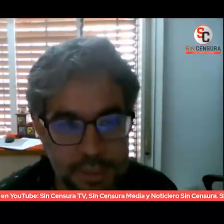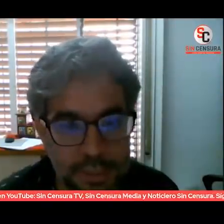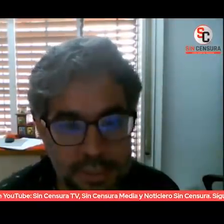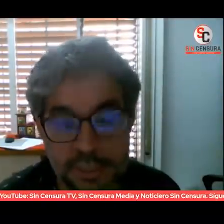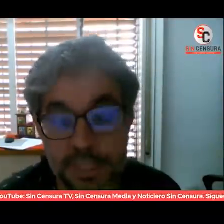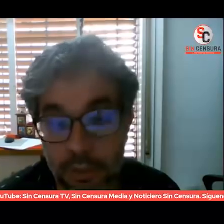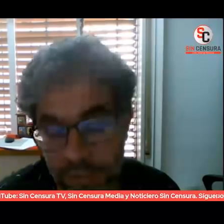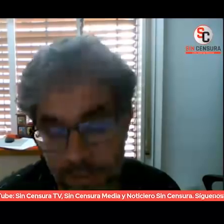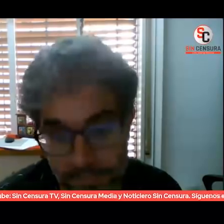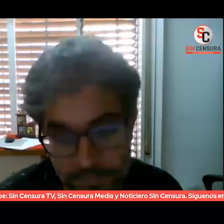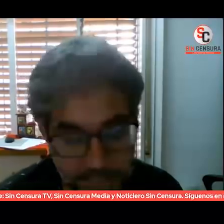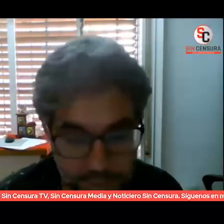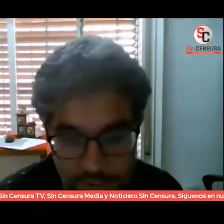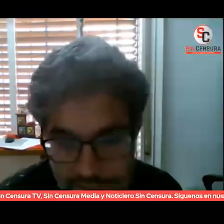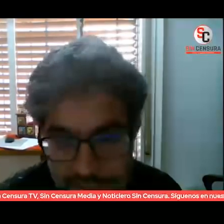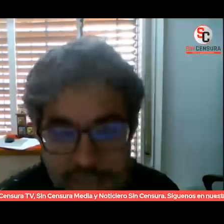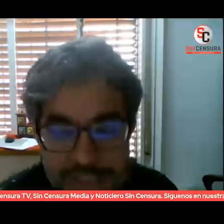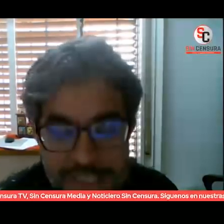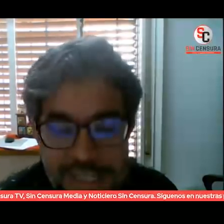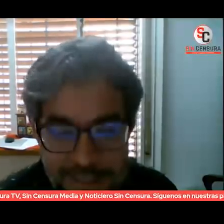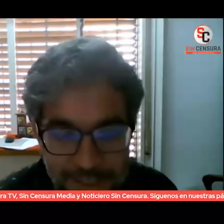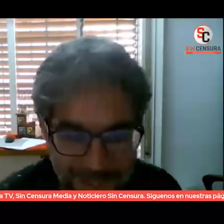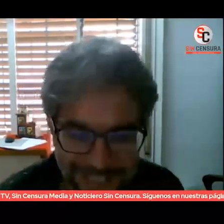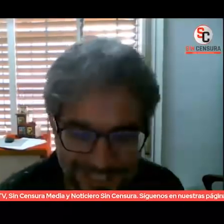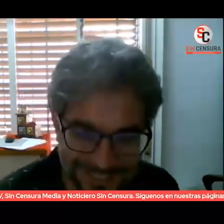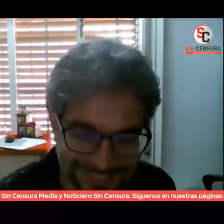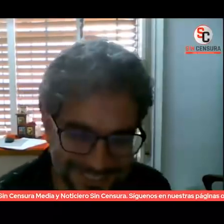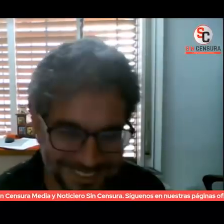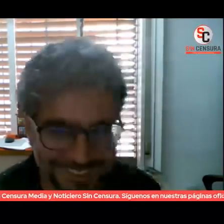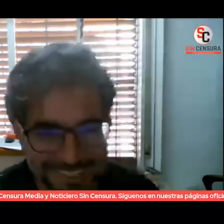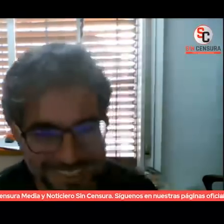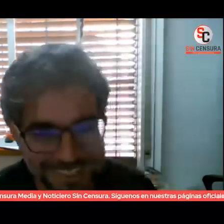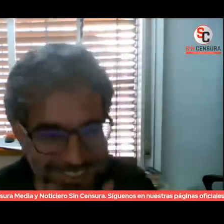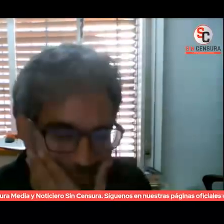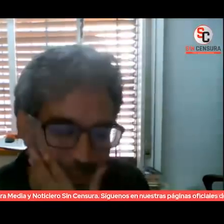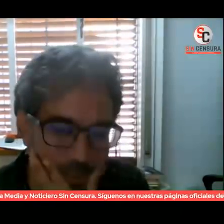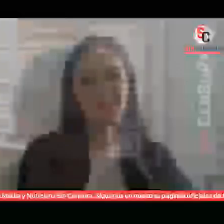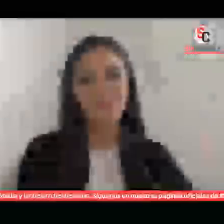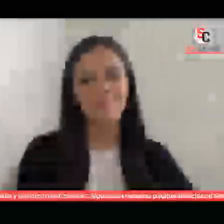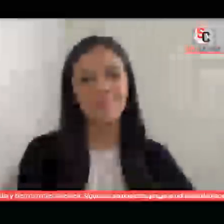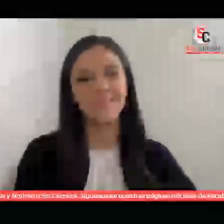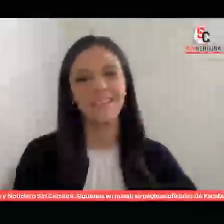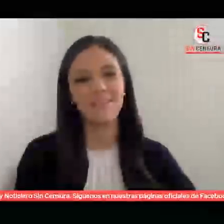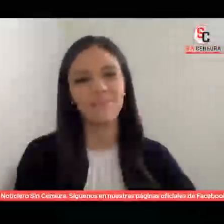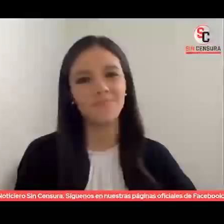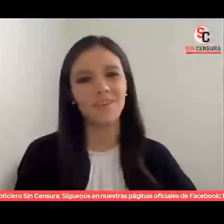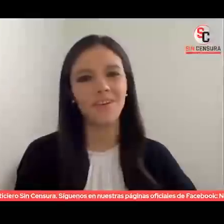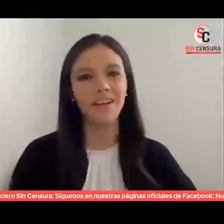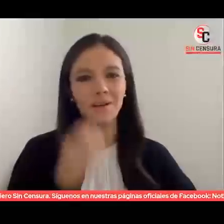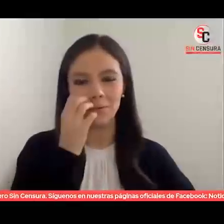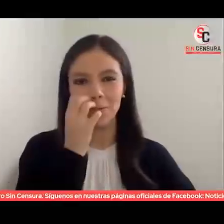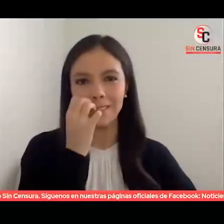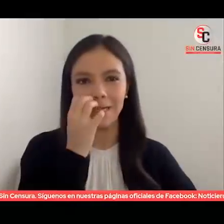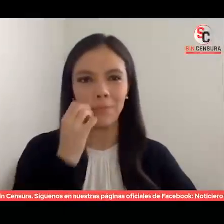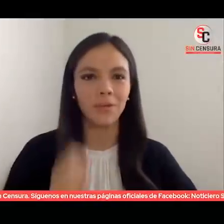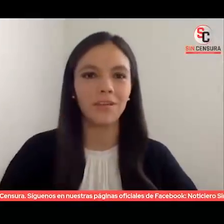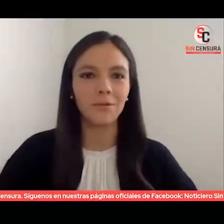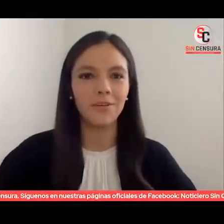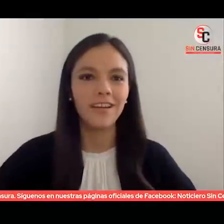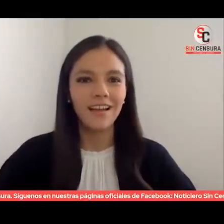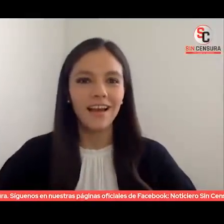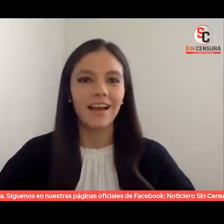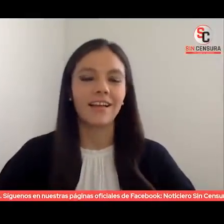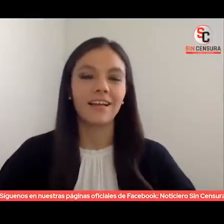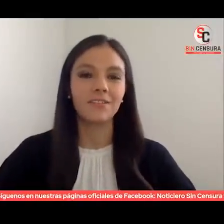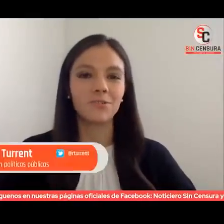más disminuido. Pero sí, tiene razón, Alberto. Es verdad, totalmente. Por eso, ojalá nos puedan seguir